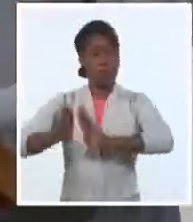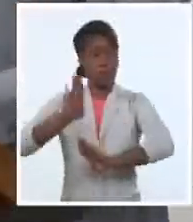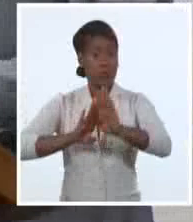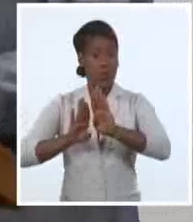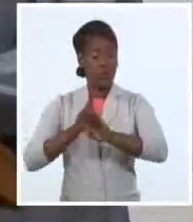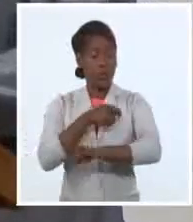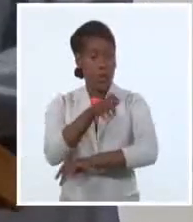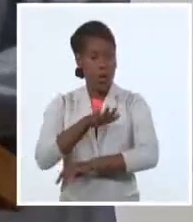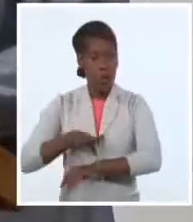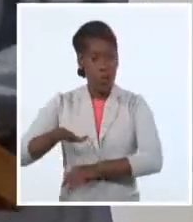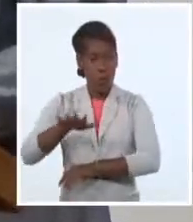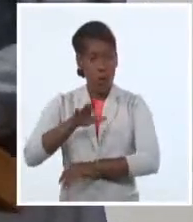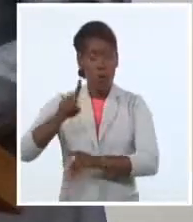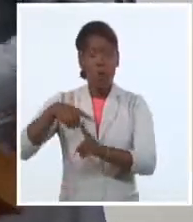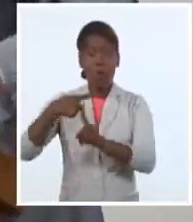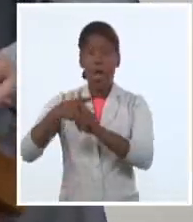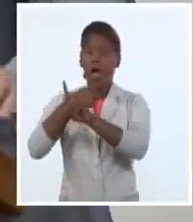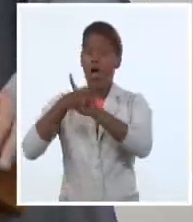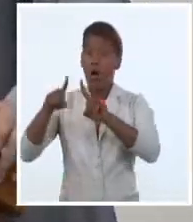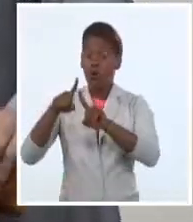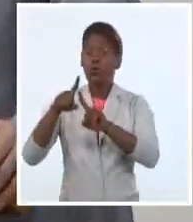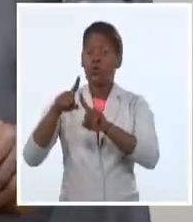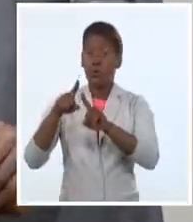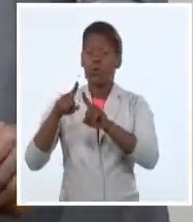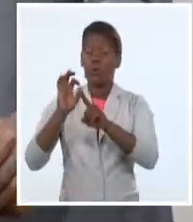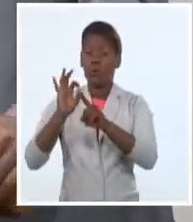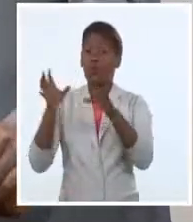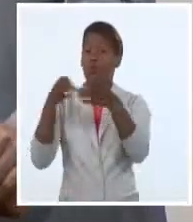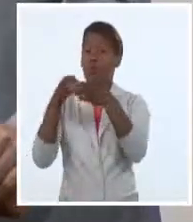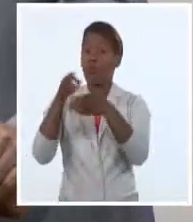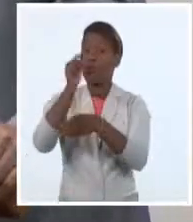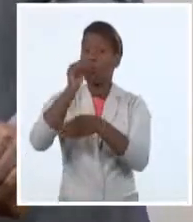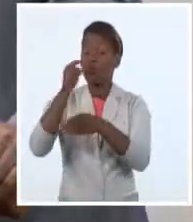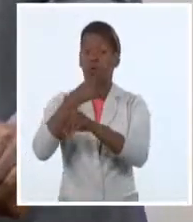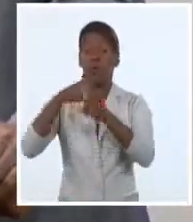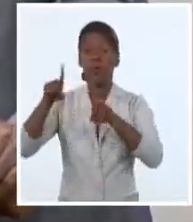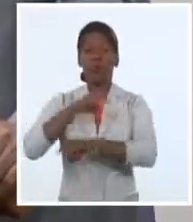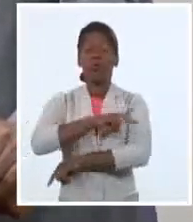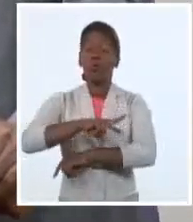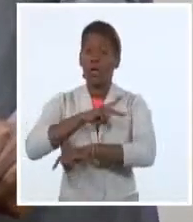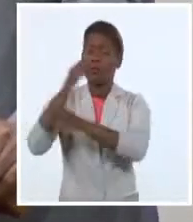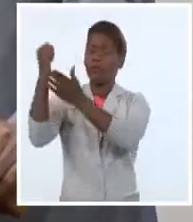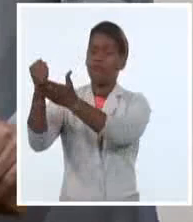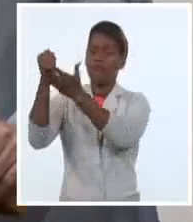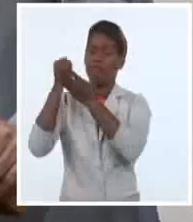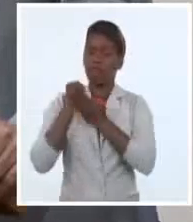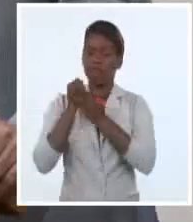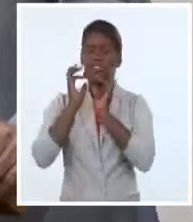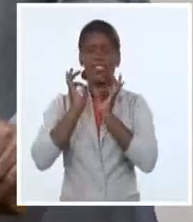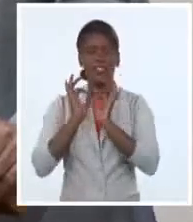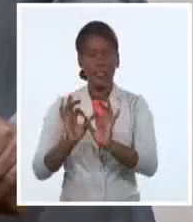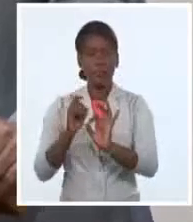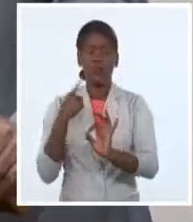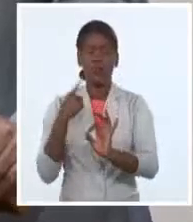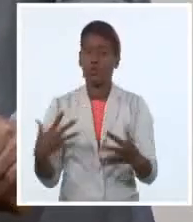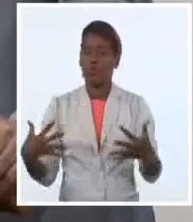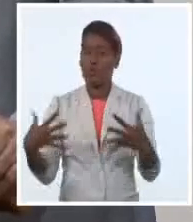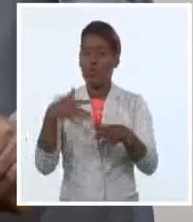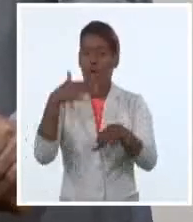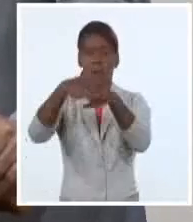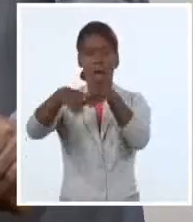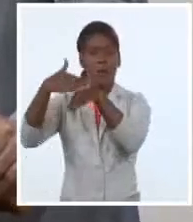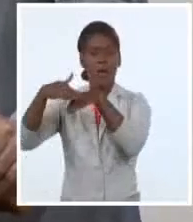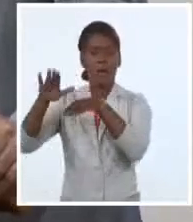comunidad internacional. Nuestro desarrollo y el bienestar del pueblo tendrán que depender del esfuerzo que